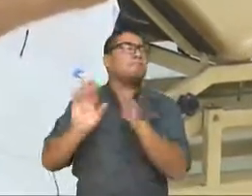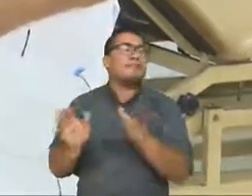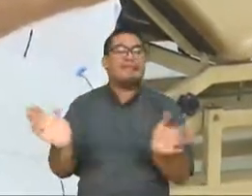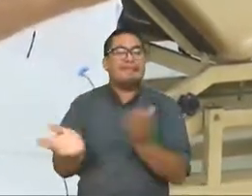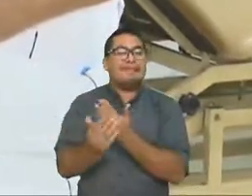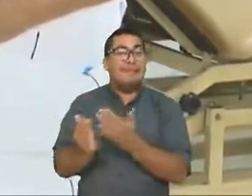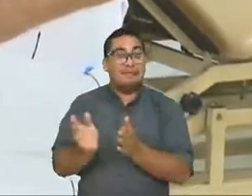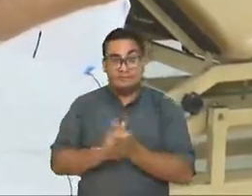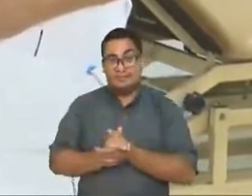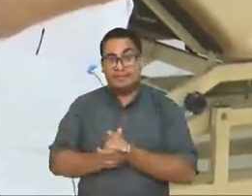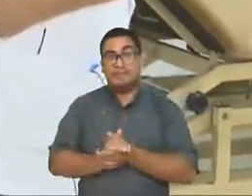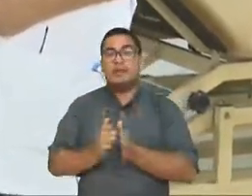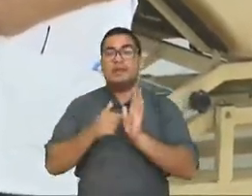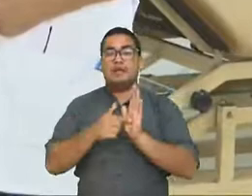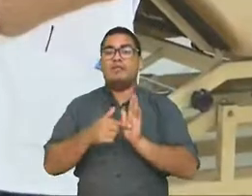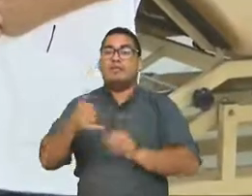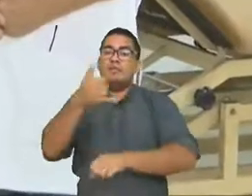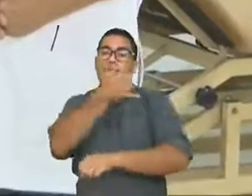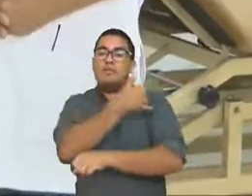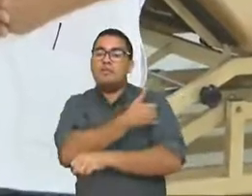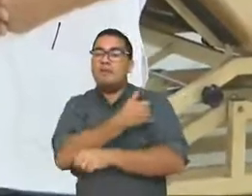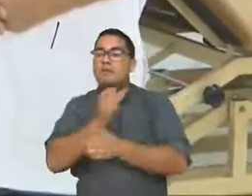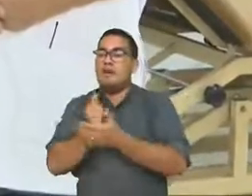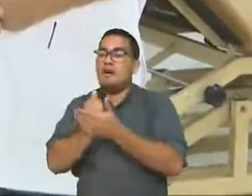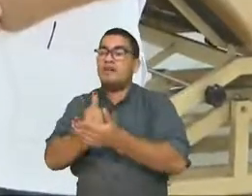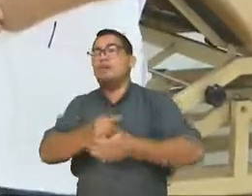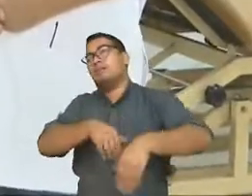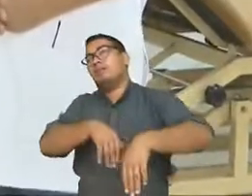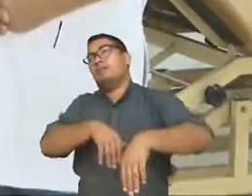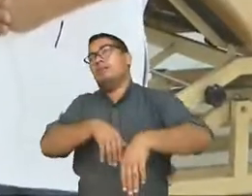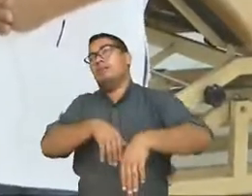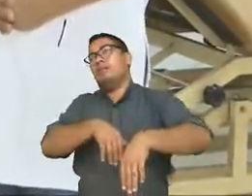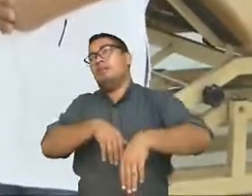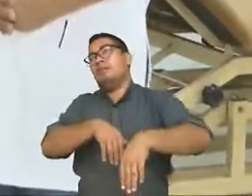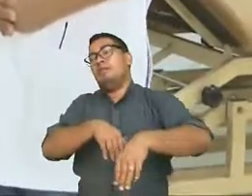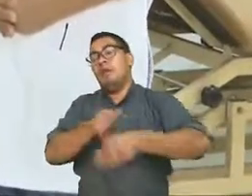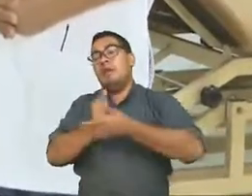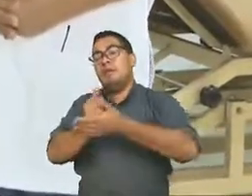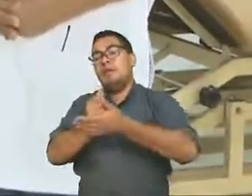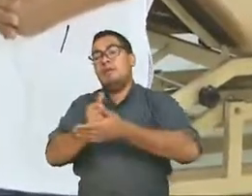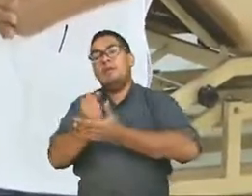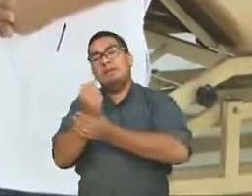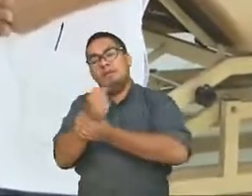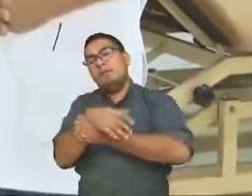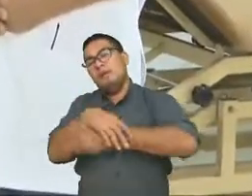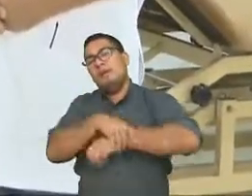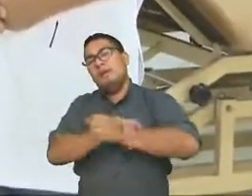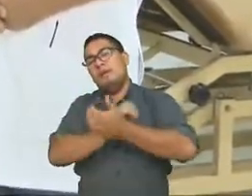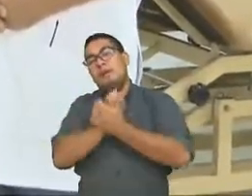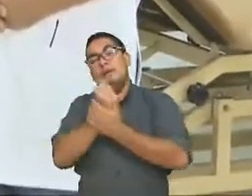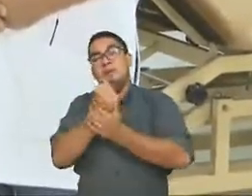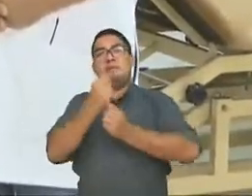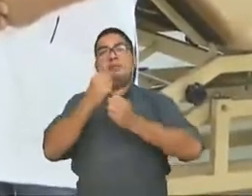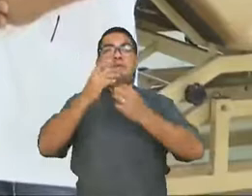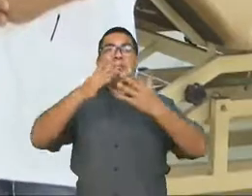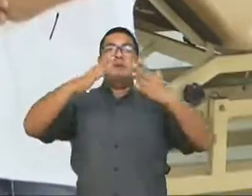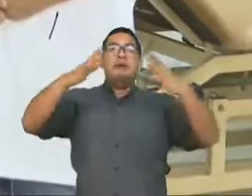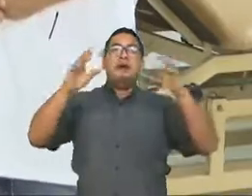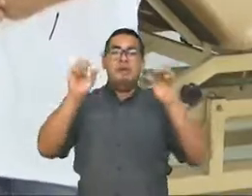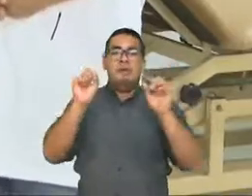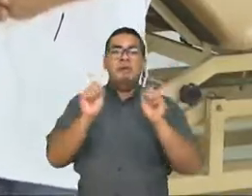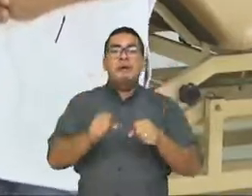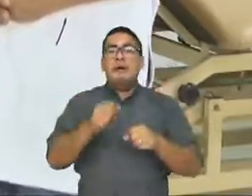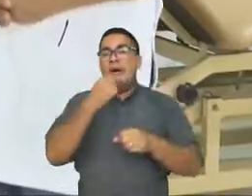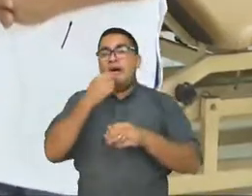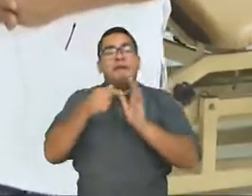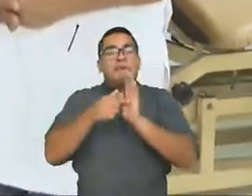él, o sea, él está inmóvil, ¿verdad? Esa persona está inmóvil, ustedes los tienen en esta área, pasa a esta área, ¿qué pasaría si no recibiera, por